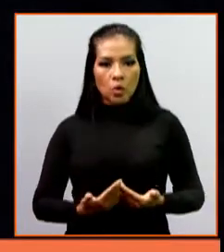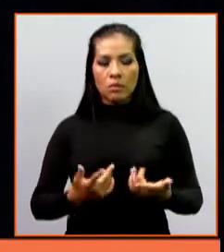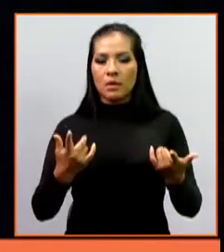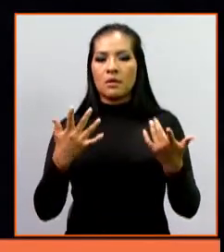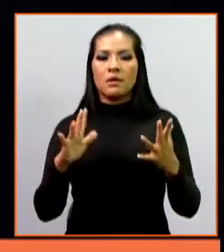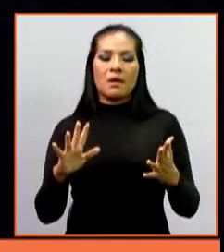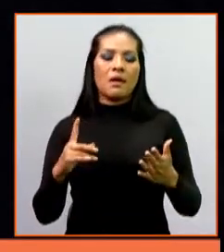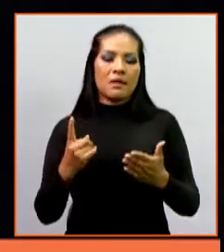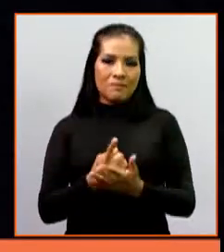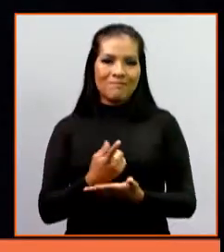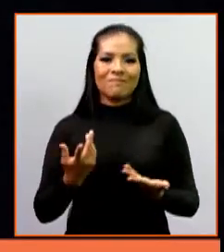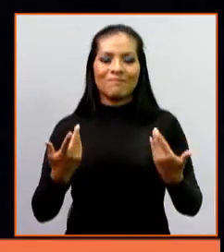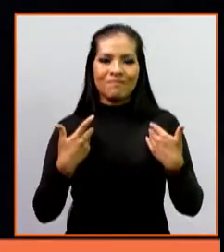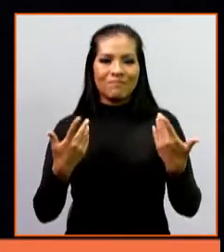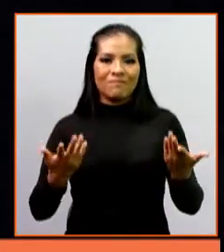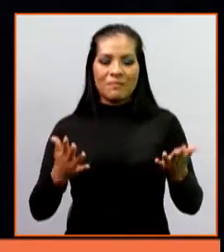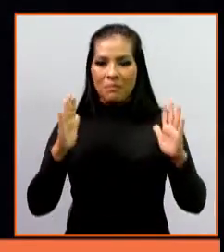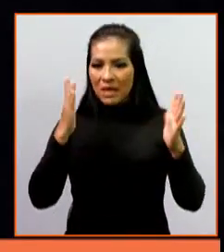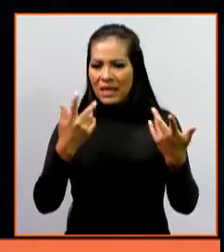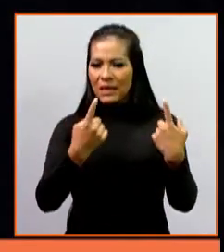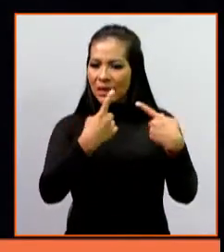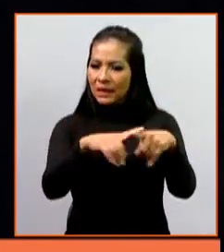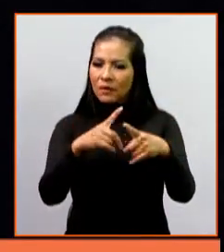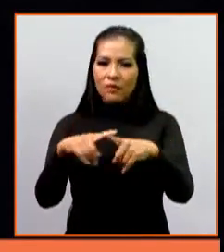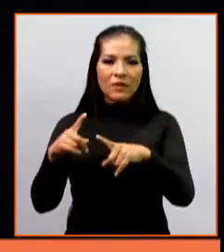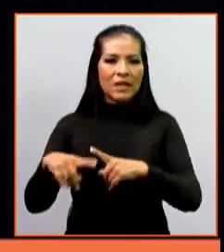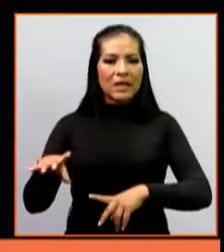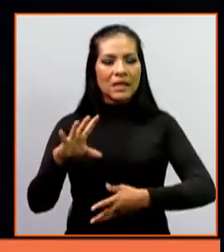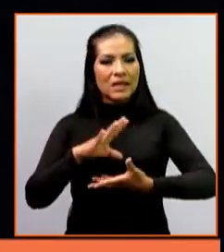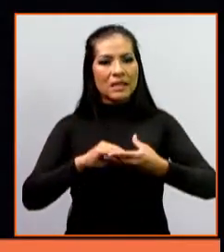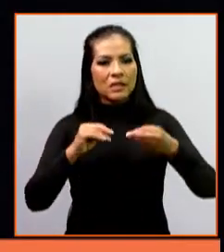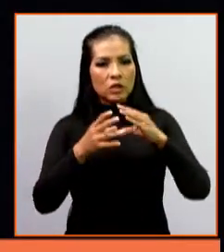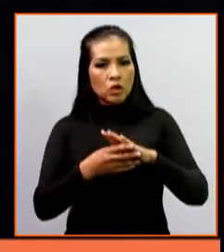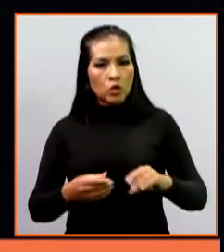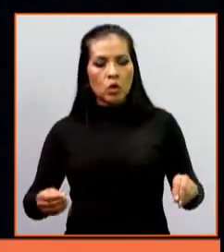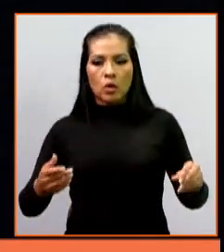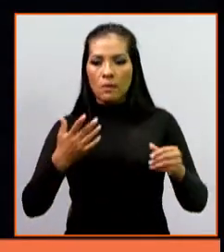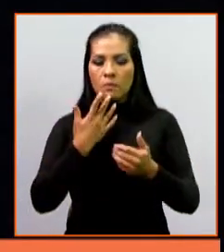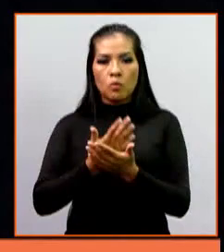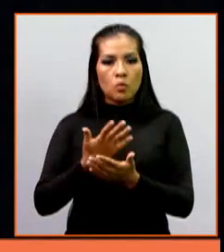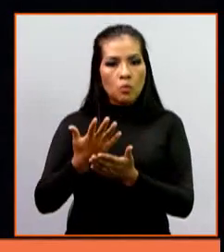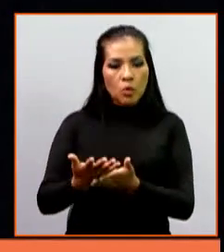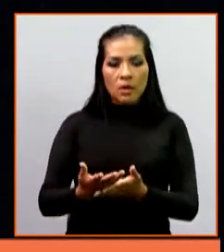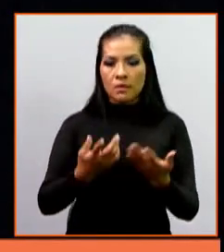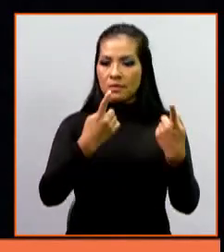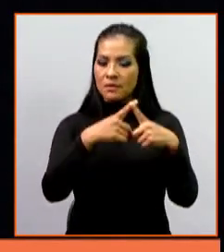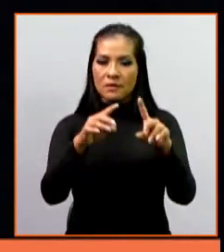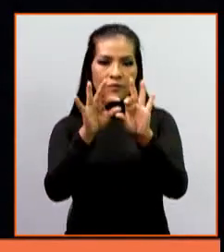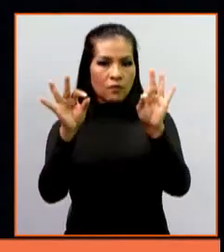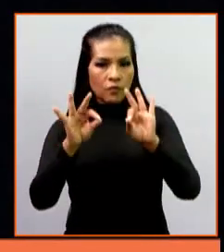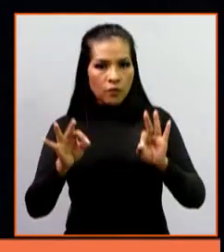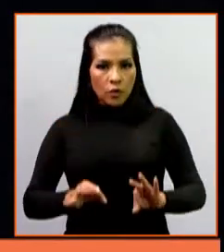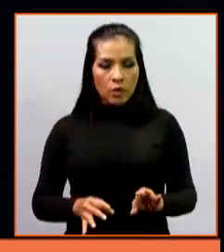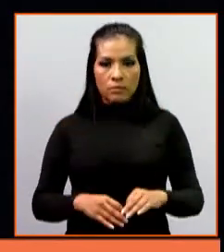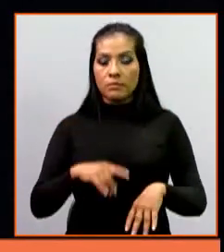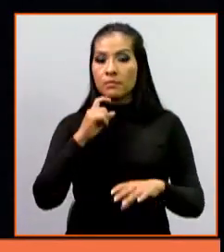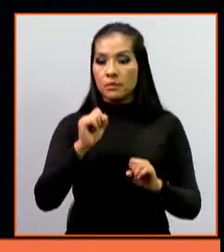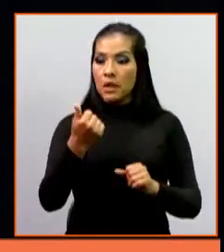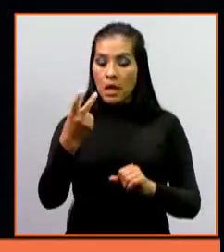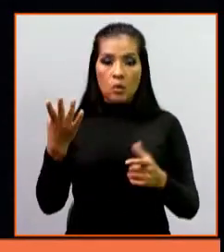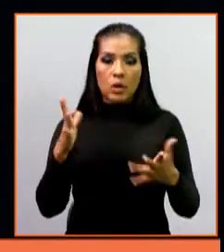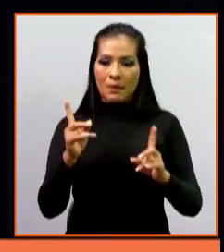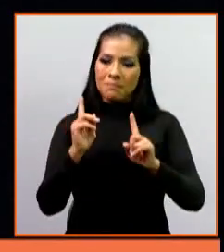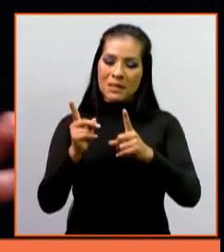toda una gama de historias, de propuestas, de estéticas. Porque si bien son de la misma